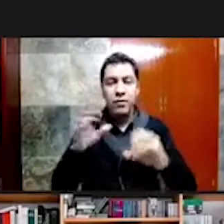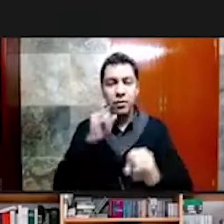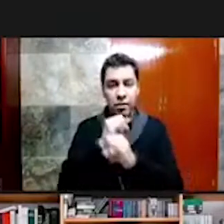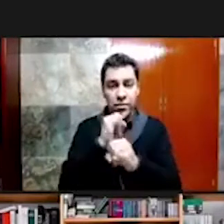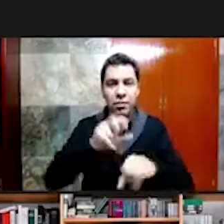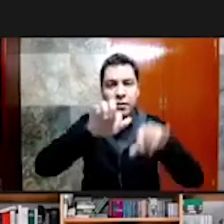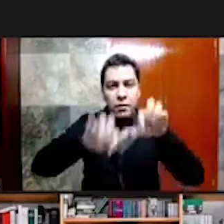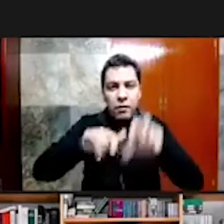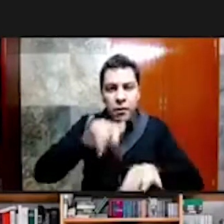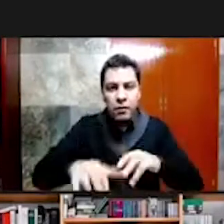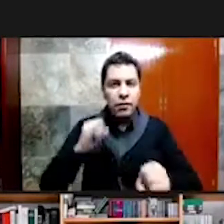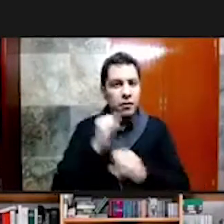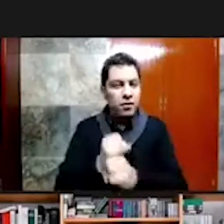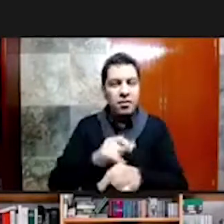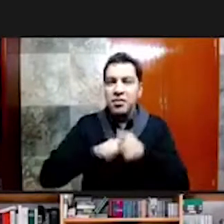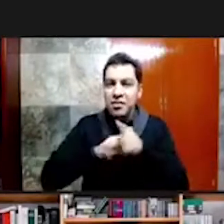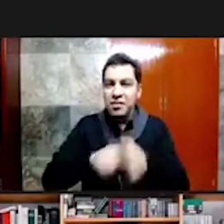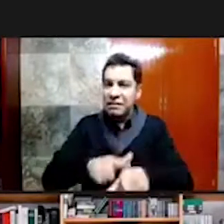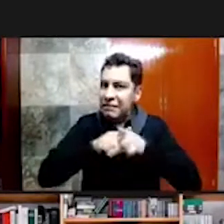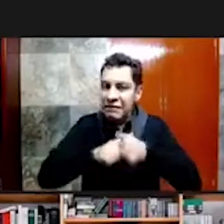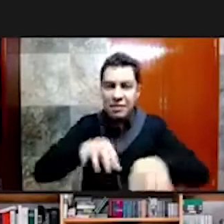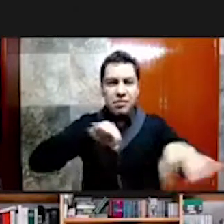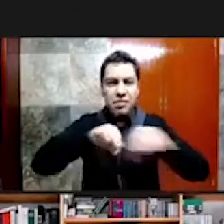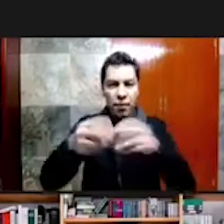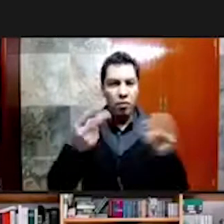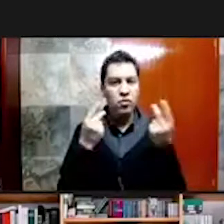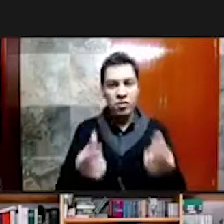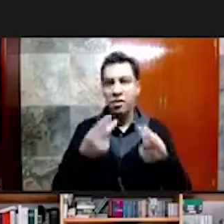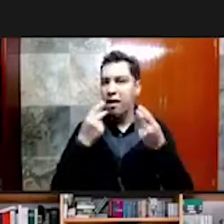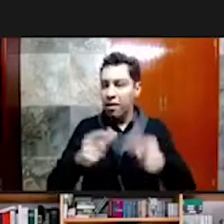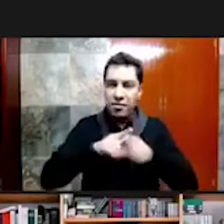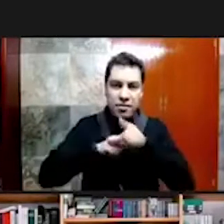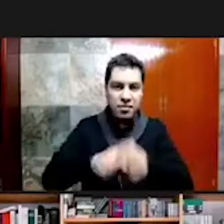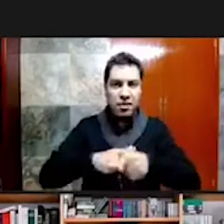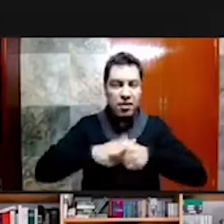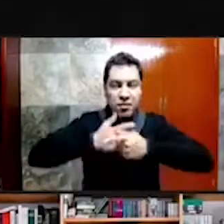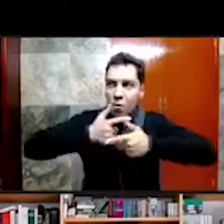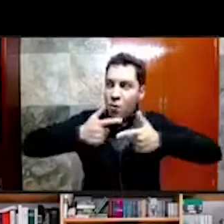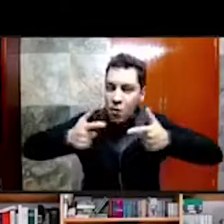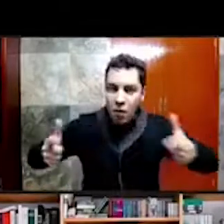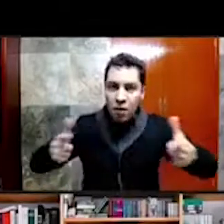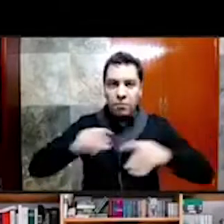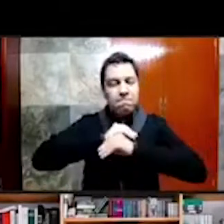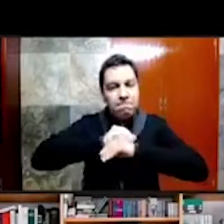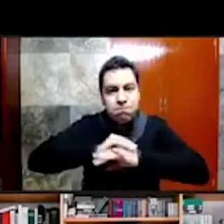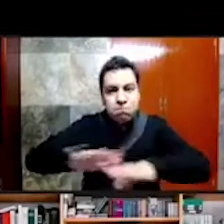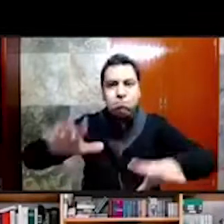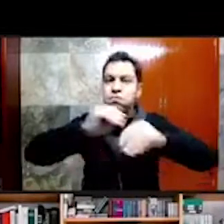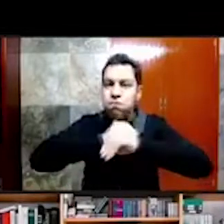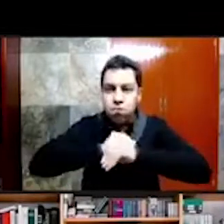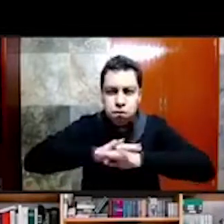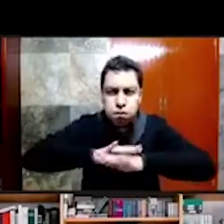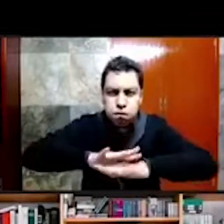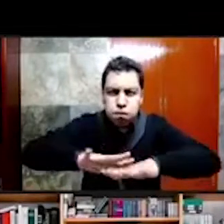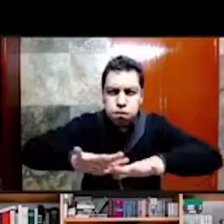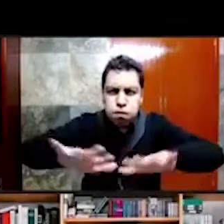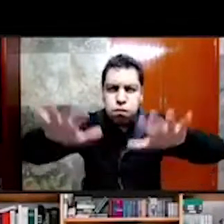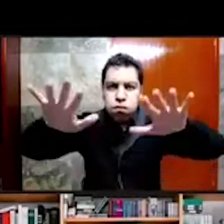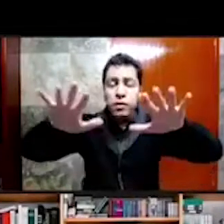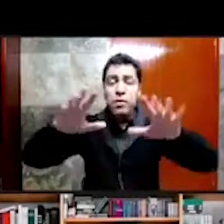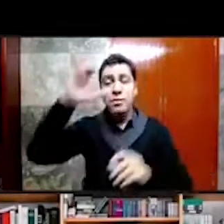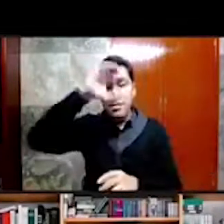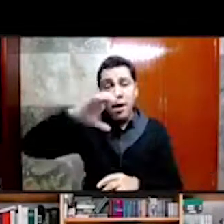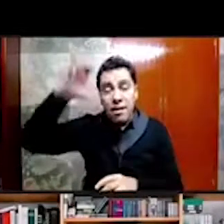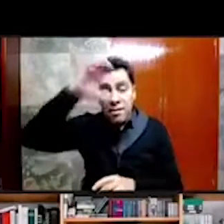aulas no ha impedido para que nuestro trabajo gigantesco de difusión, de divulgación de la ciencia,